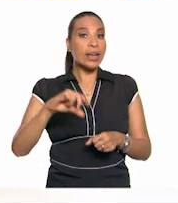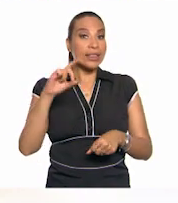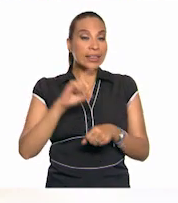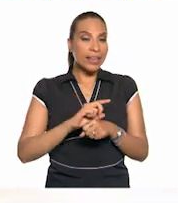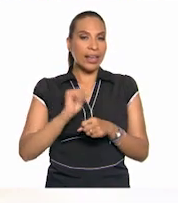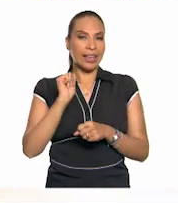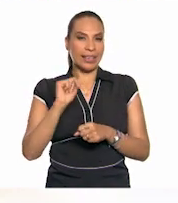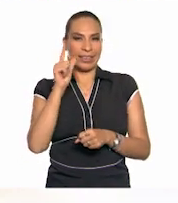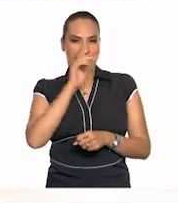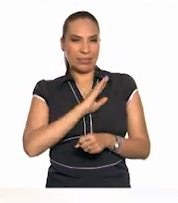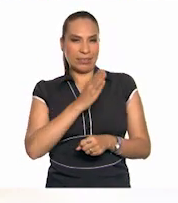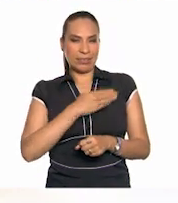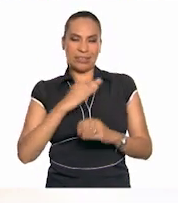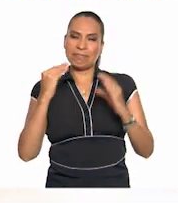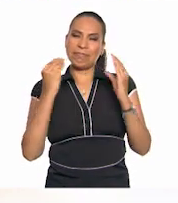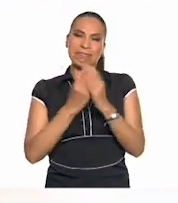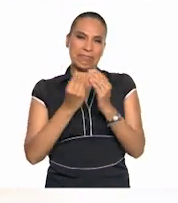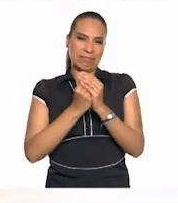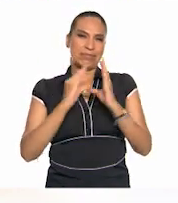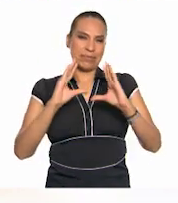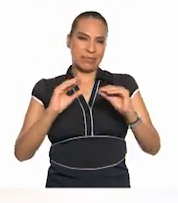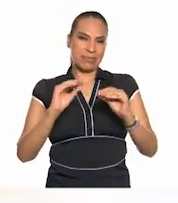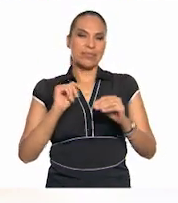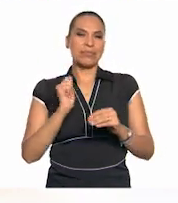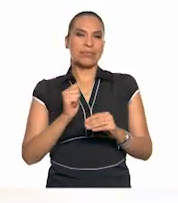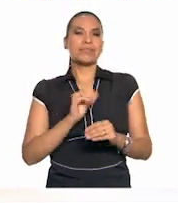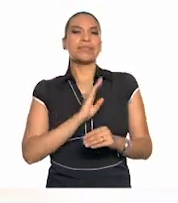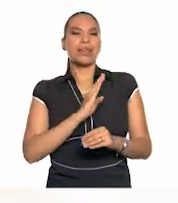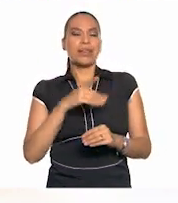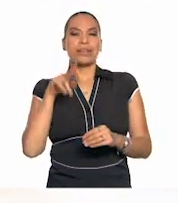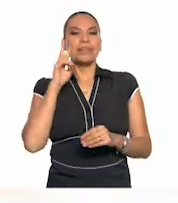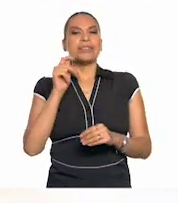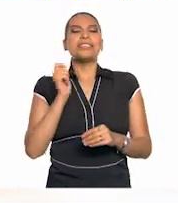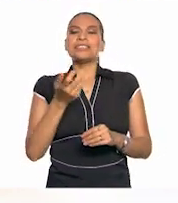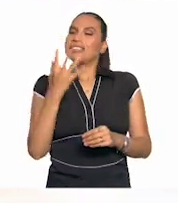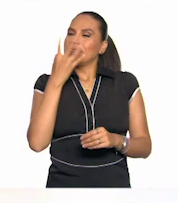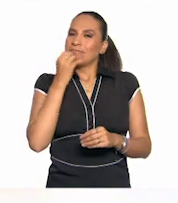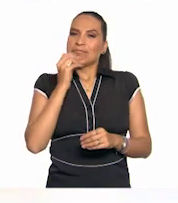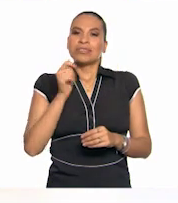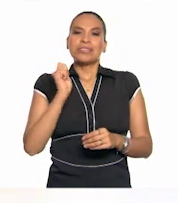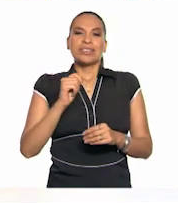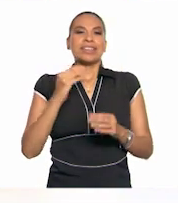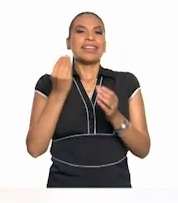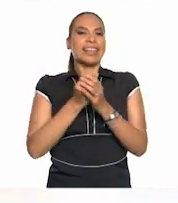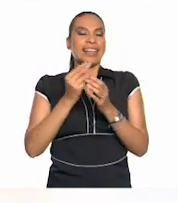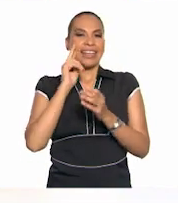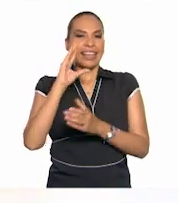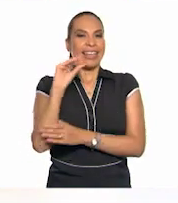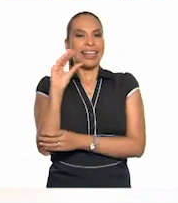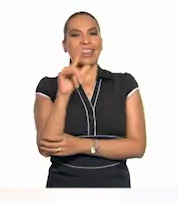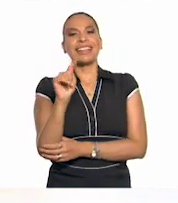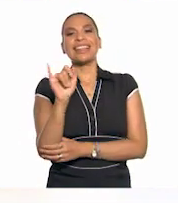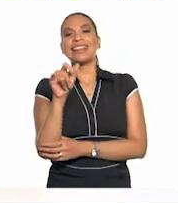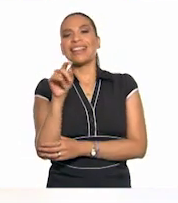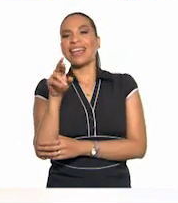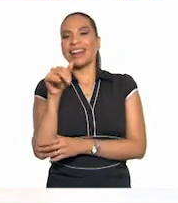hoy en lengua materna tenemos una clase increíble. Y la palabra clave es... ¡El títere!